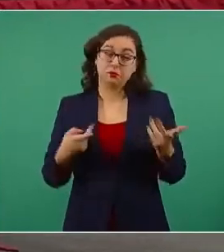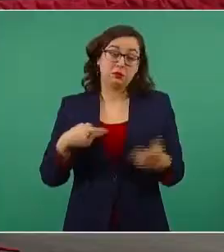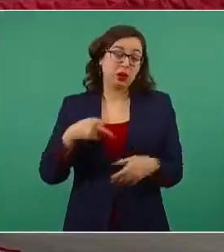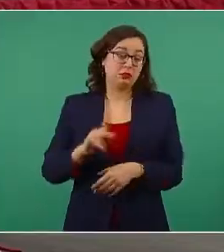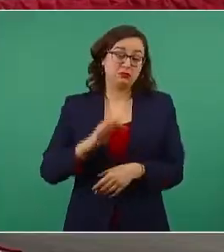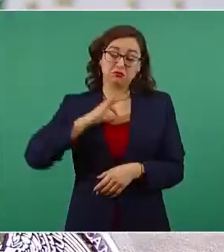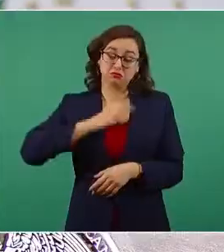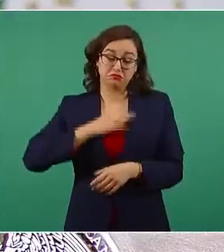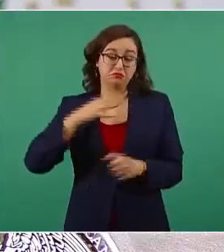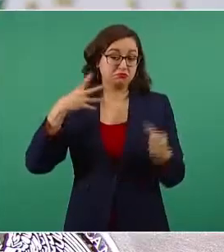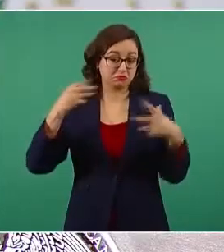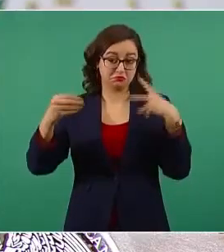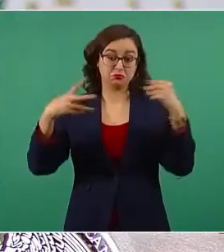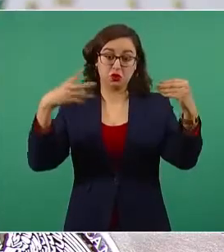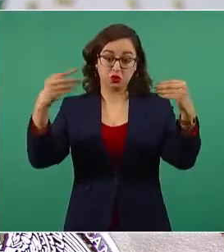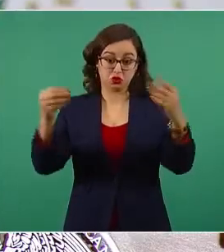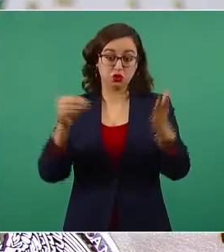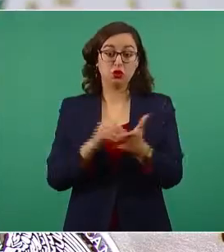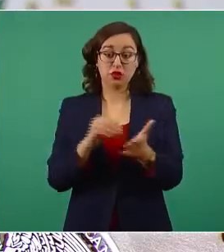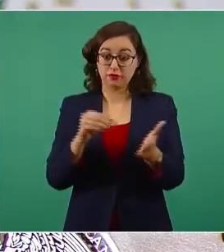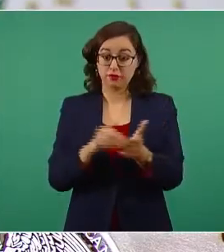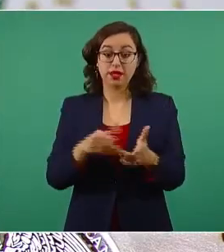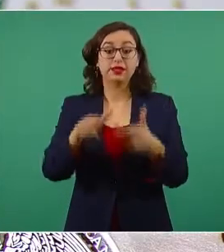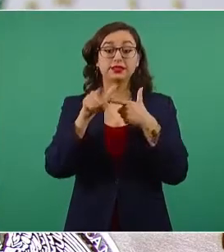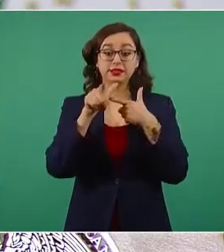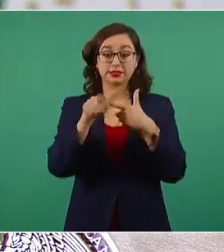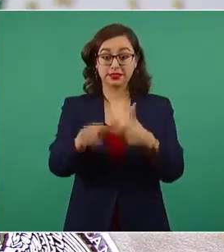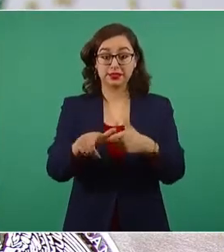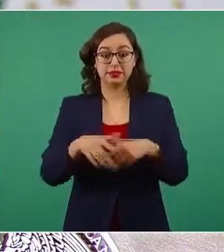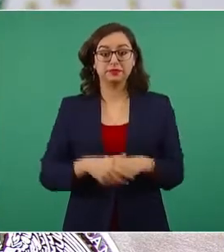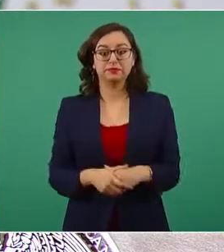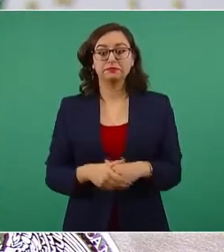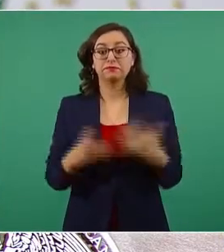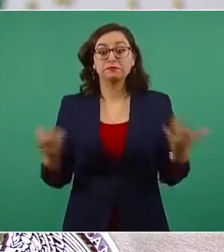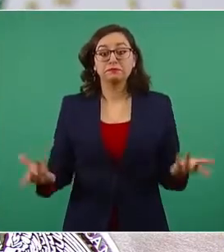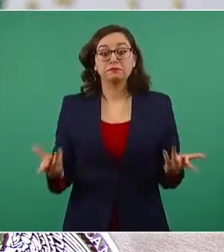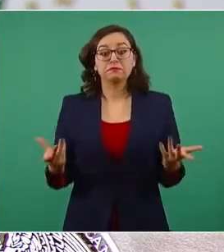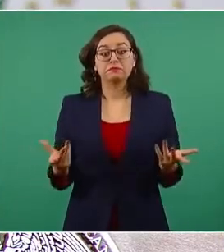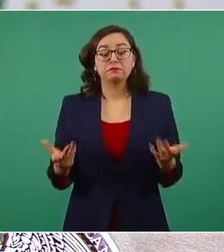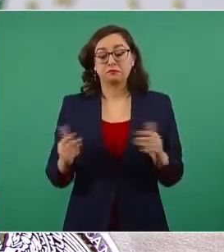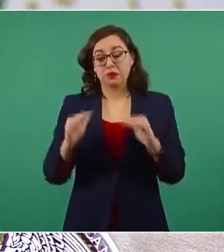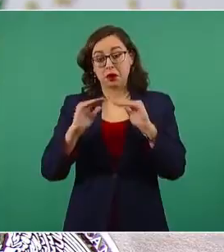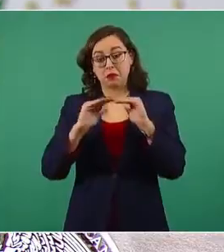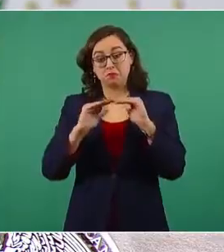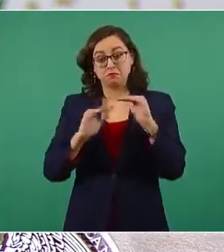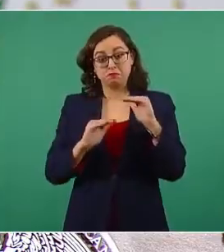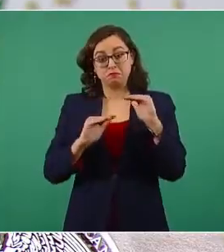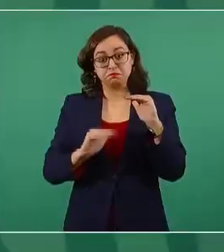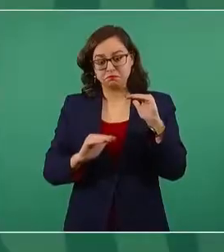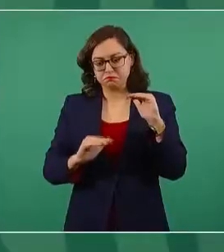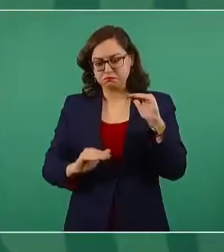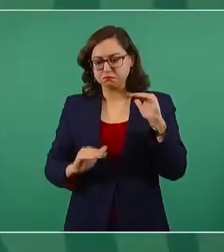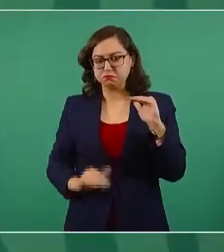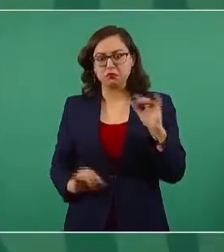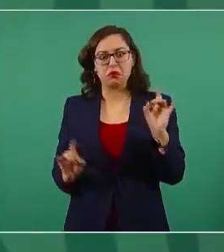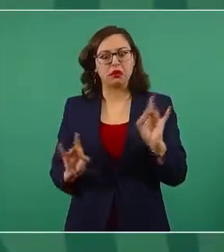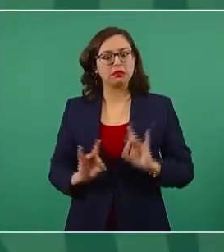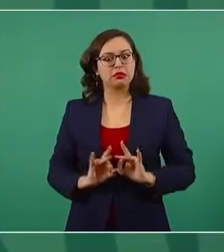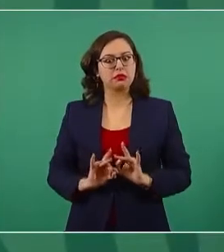este fenómeno se puede presentar a pesar de tener descensos por distintas